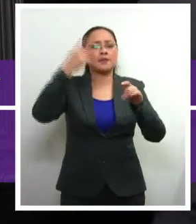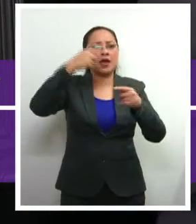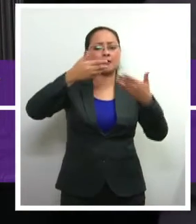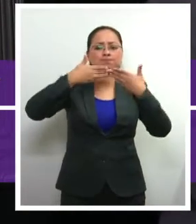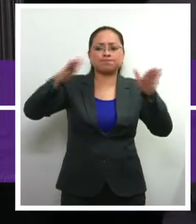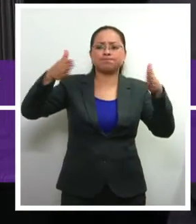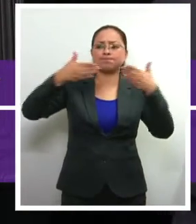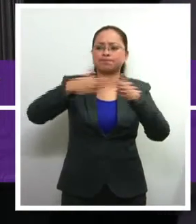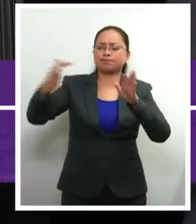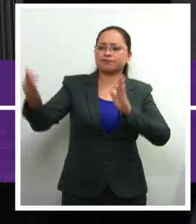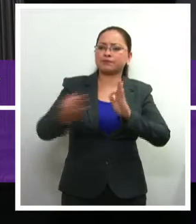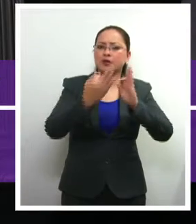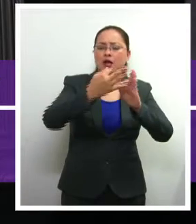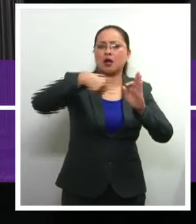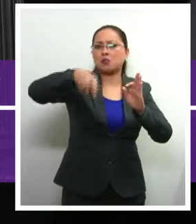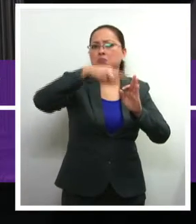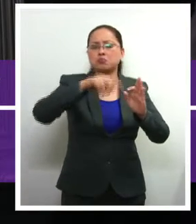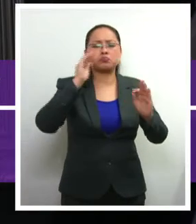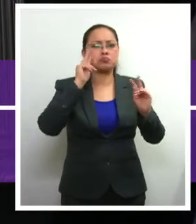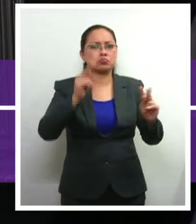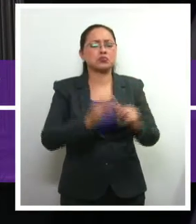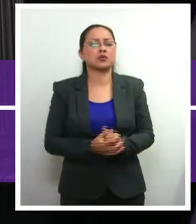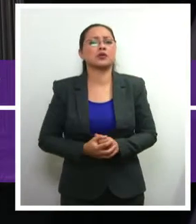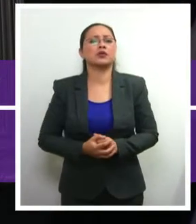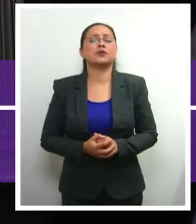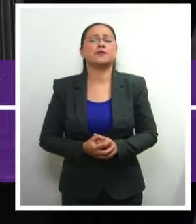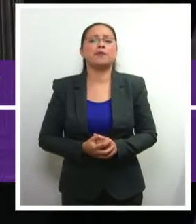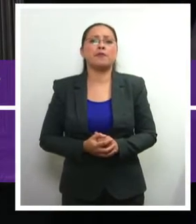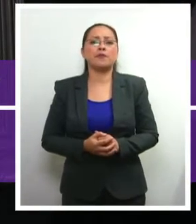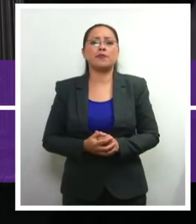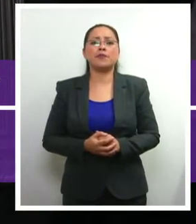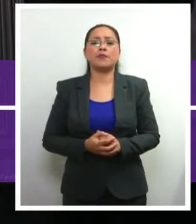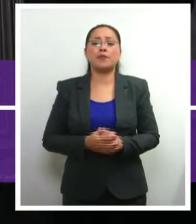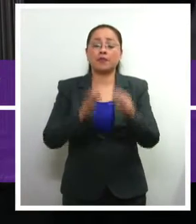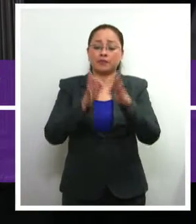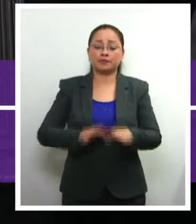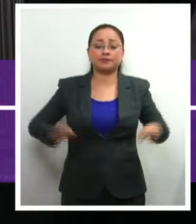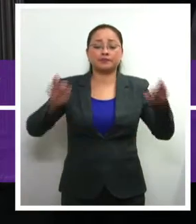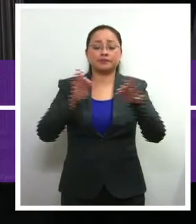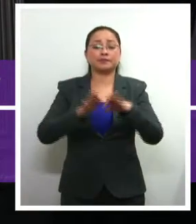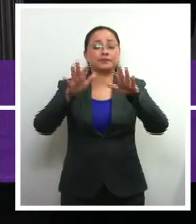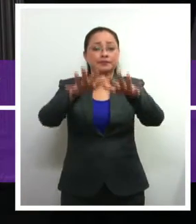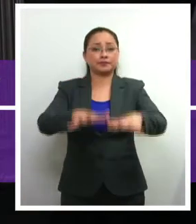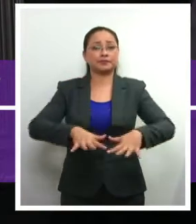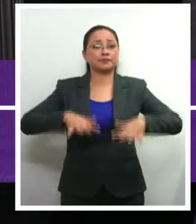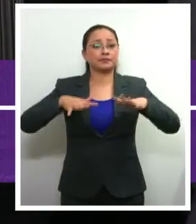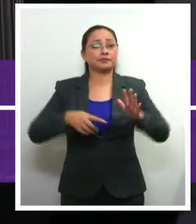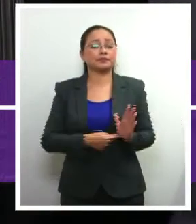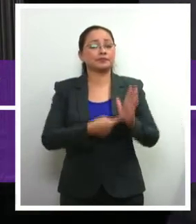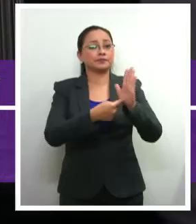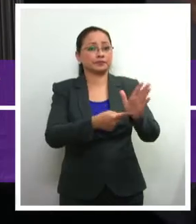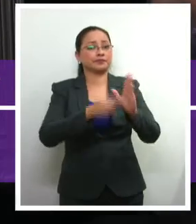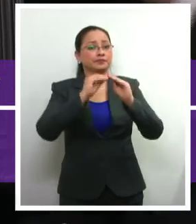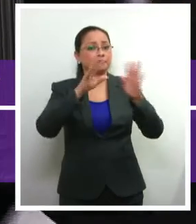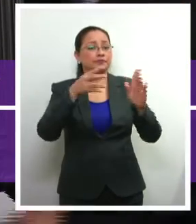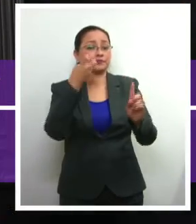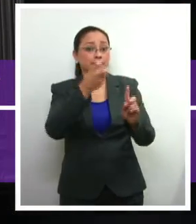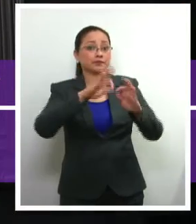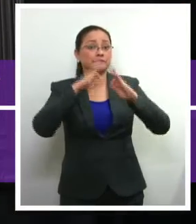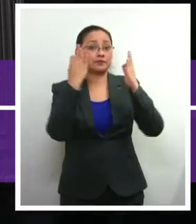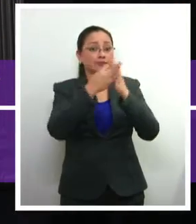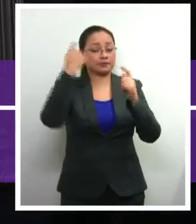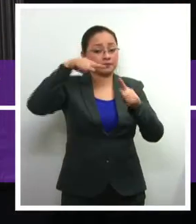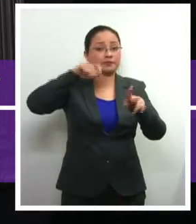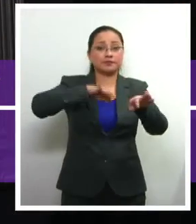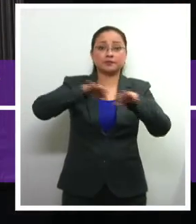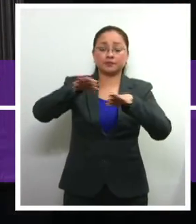abierto. Pero nos parece que es importante que si esta asamblea logra dejar claro esa forma de